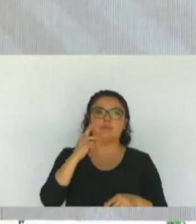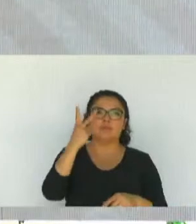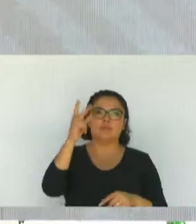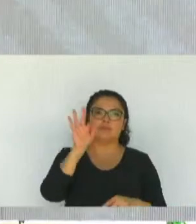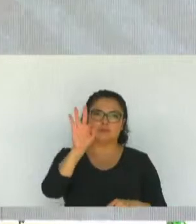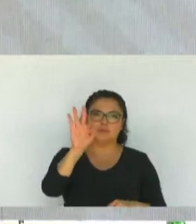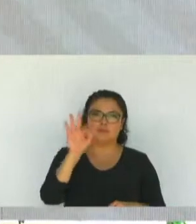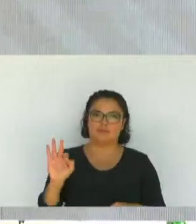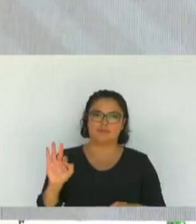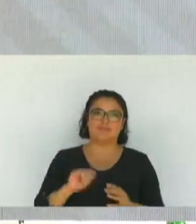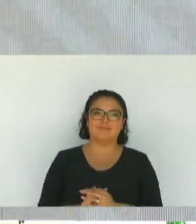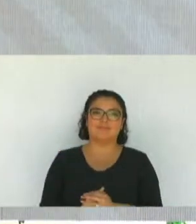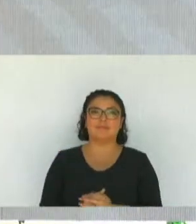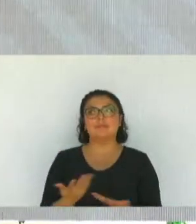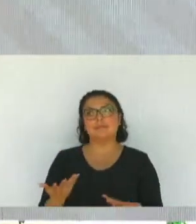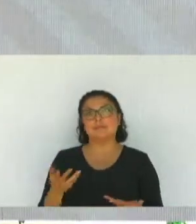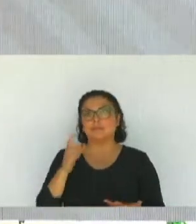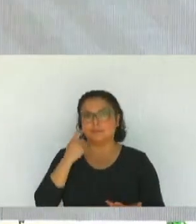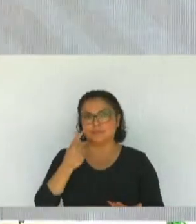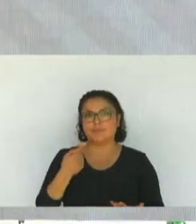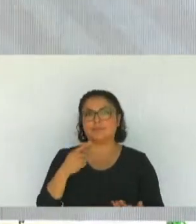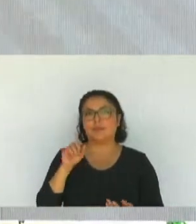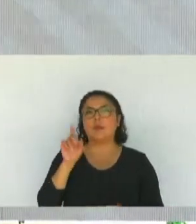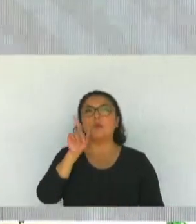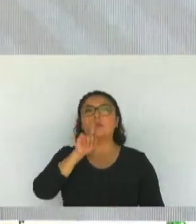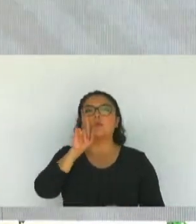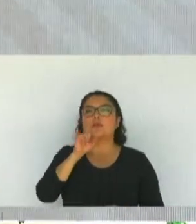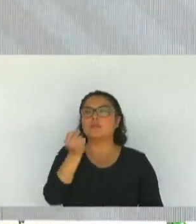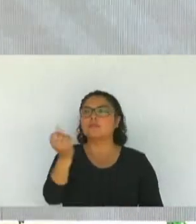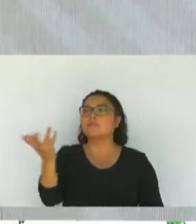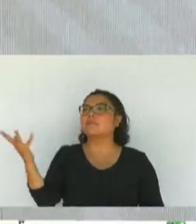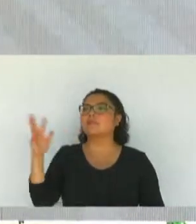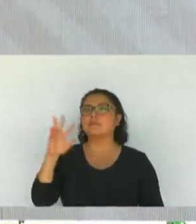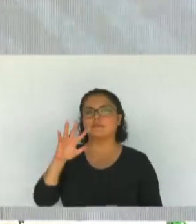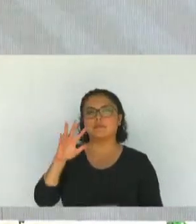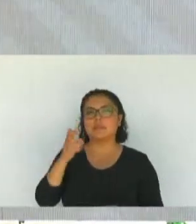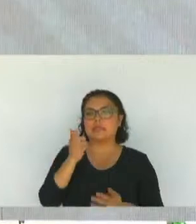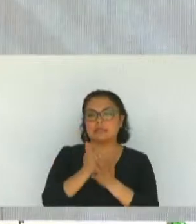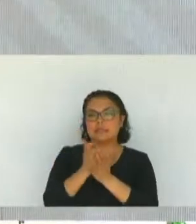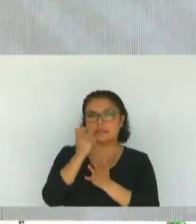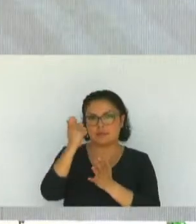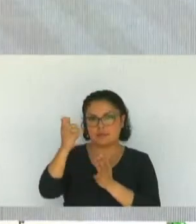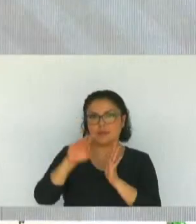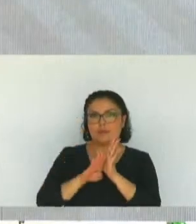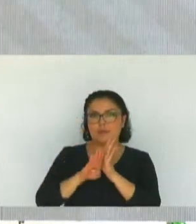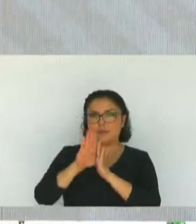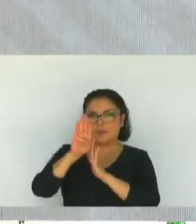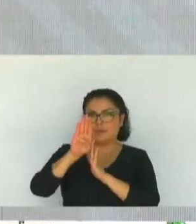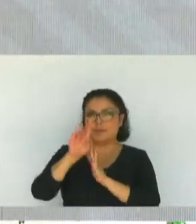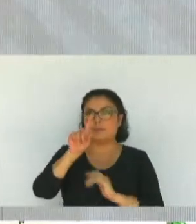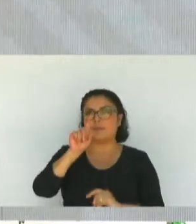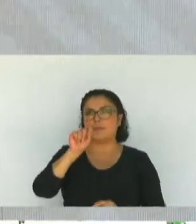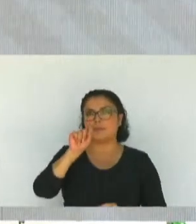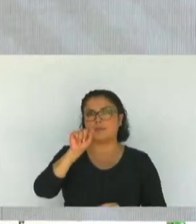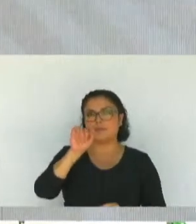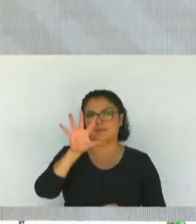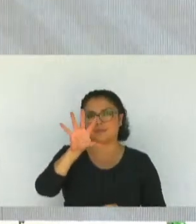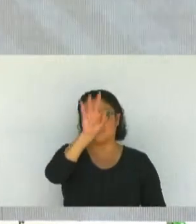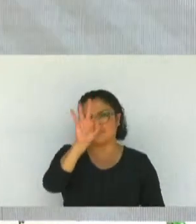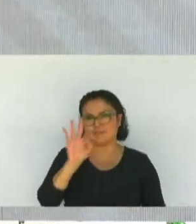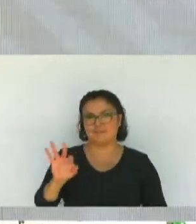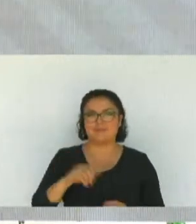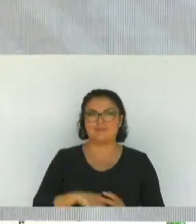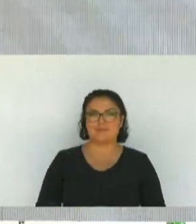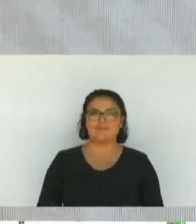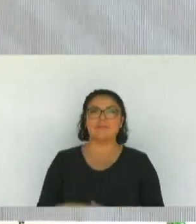en ese universo, entre mujeres nada más, el incremento es de 25% superior al salario anterior. ¿Qué